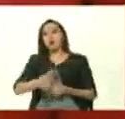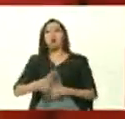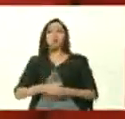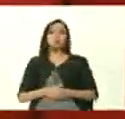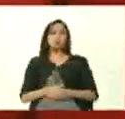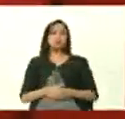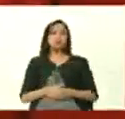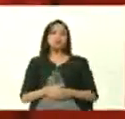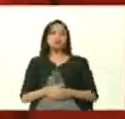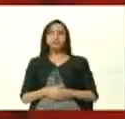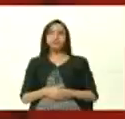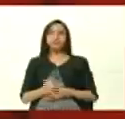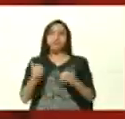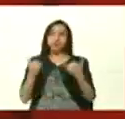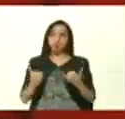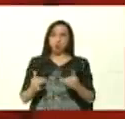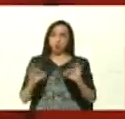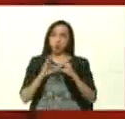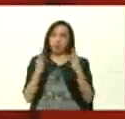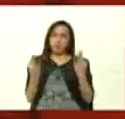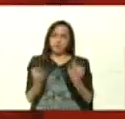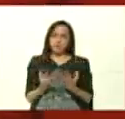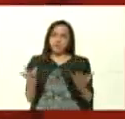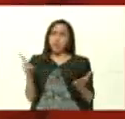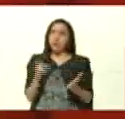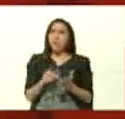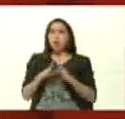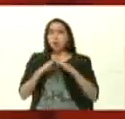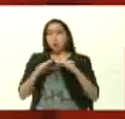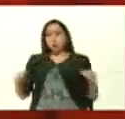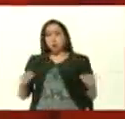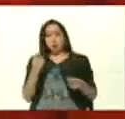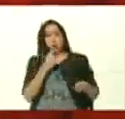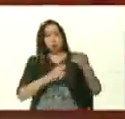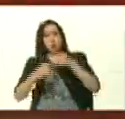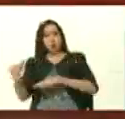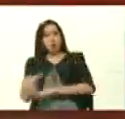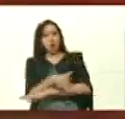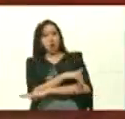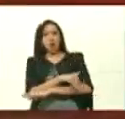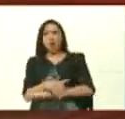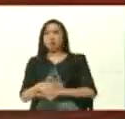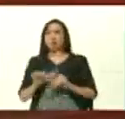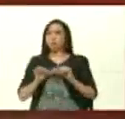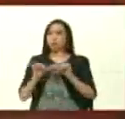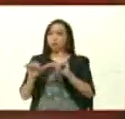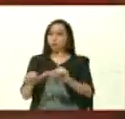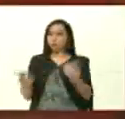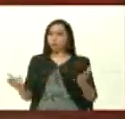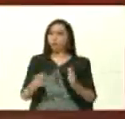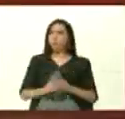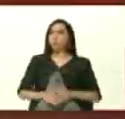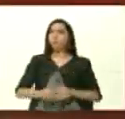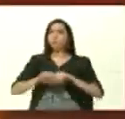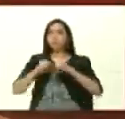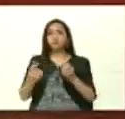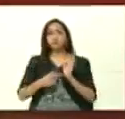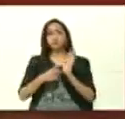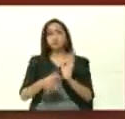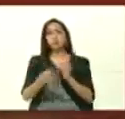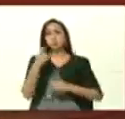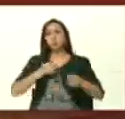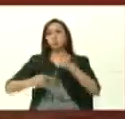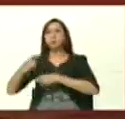pues. Familia ahorita y... Muy bien. Y participamos en todas las ferias que hacen y para que no, conocer el pan, pues.